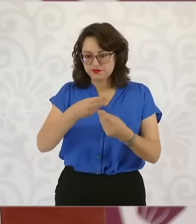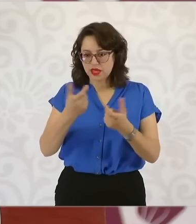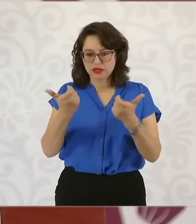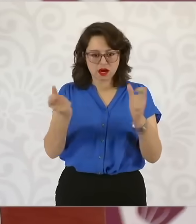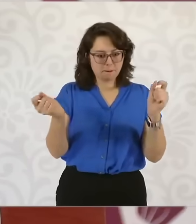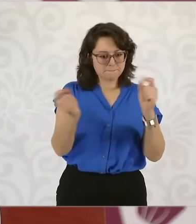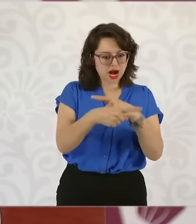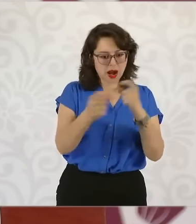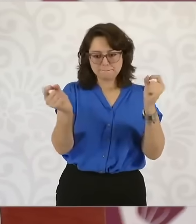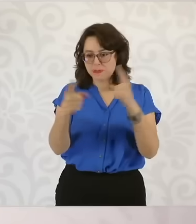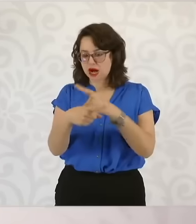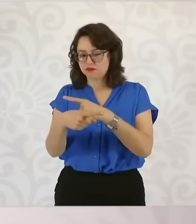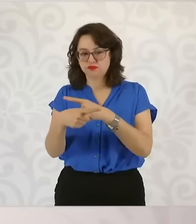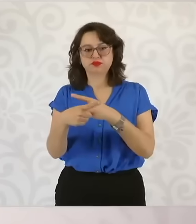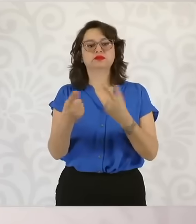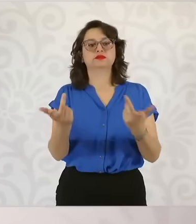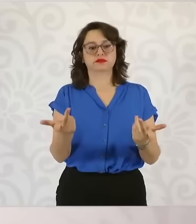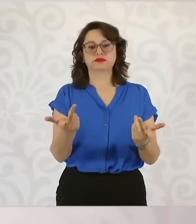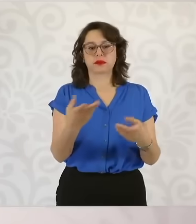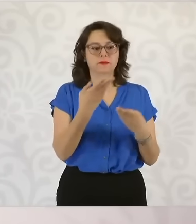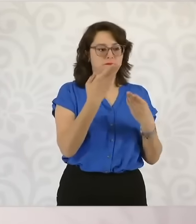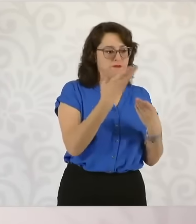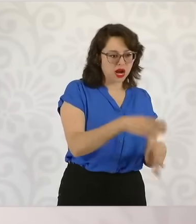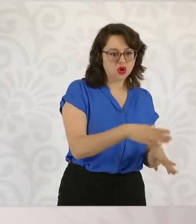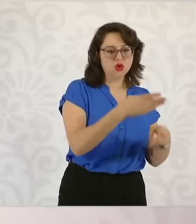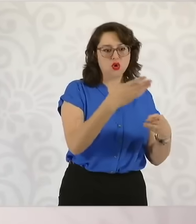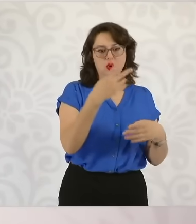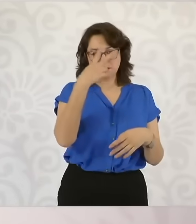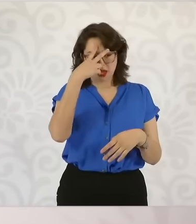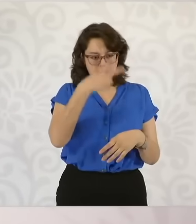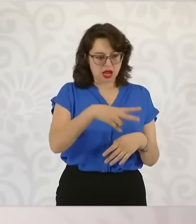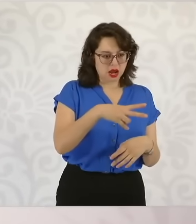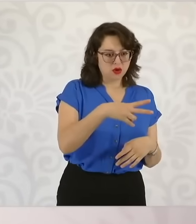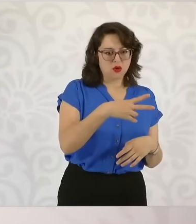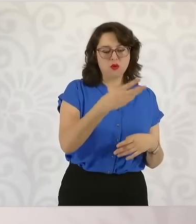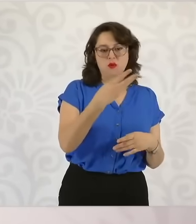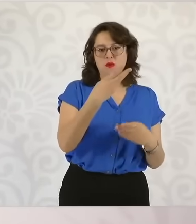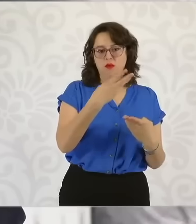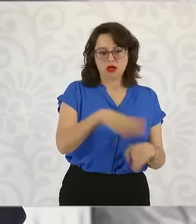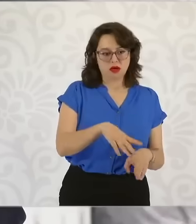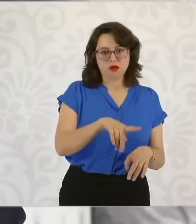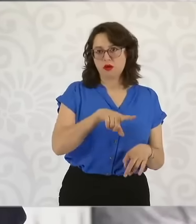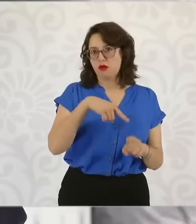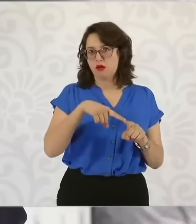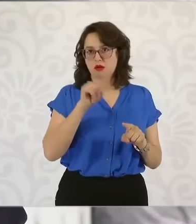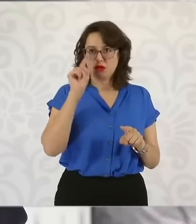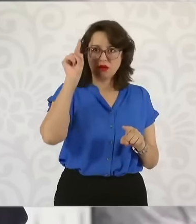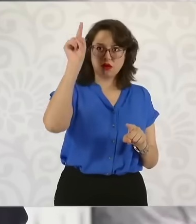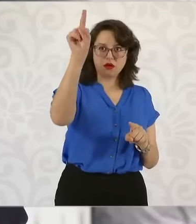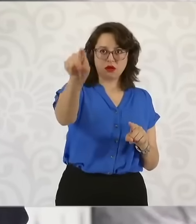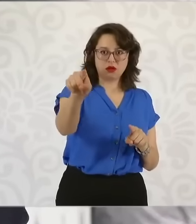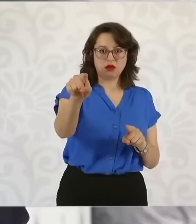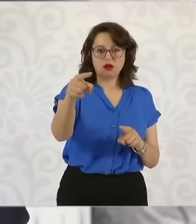hechas porque se usaron bancos mexicanos para llevar a un Occidental